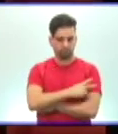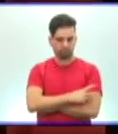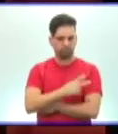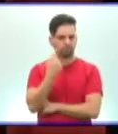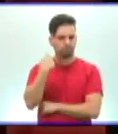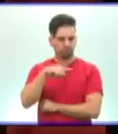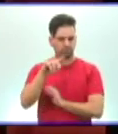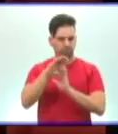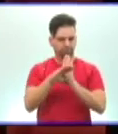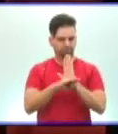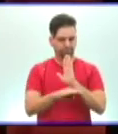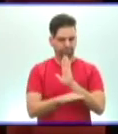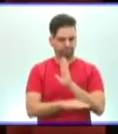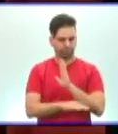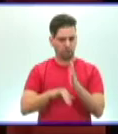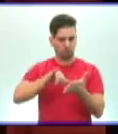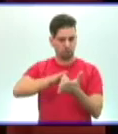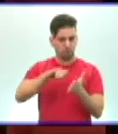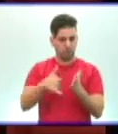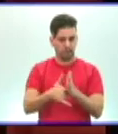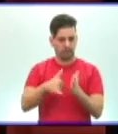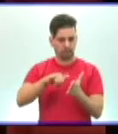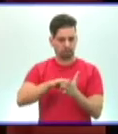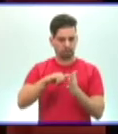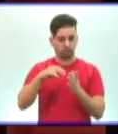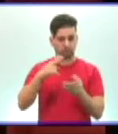qué consiste la Tarea Vida.